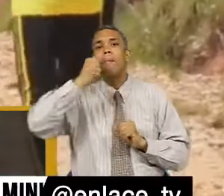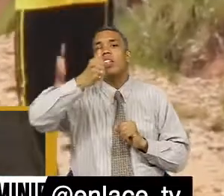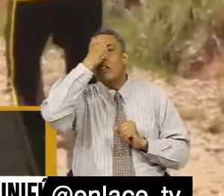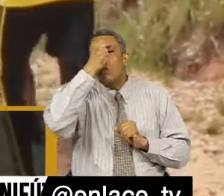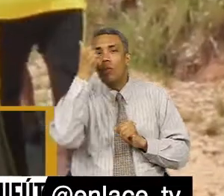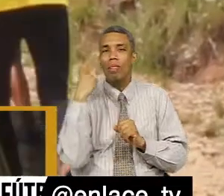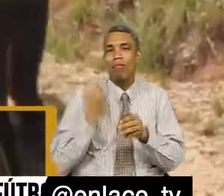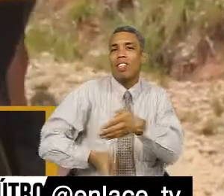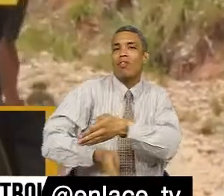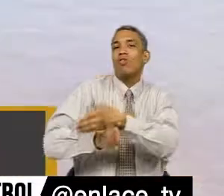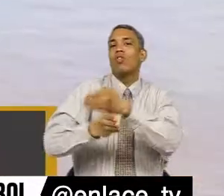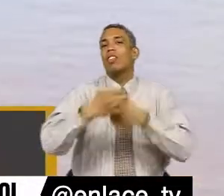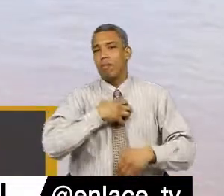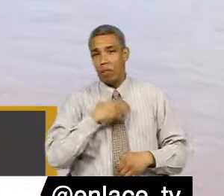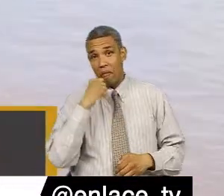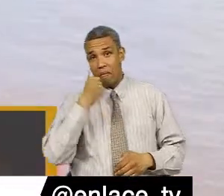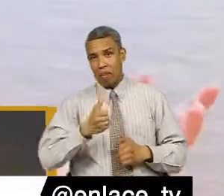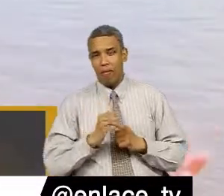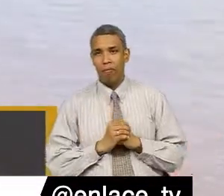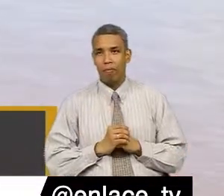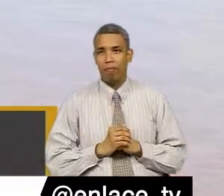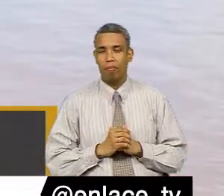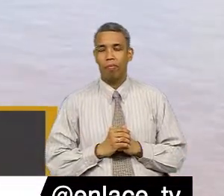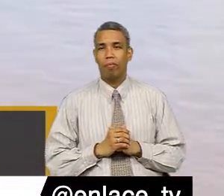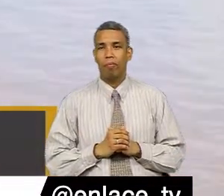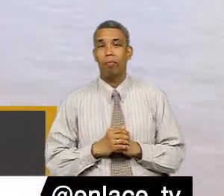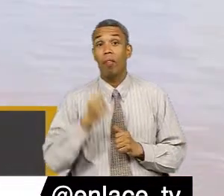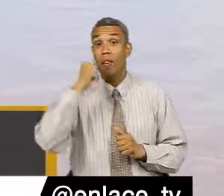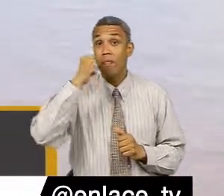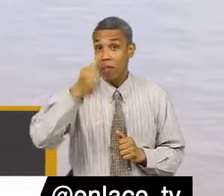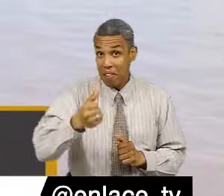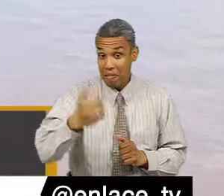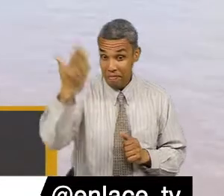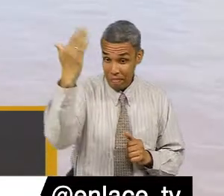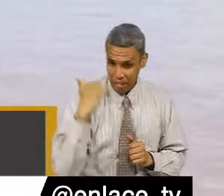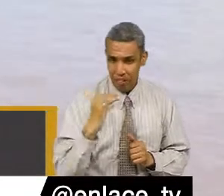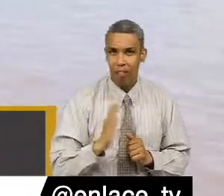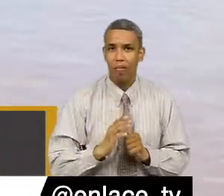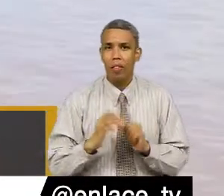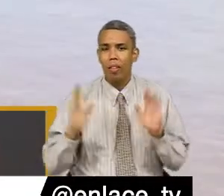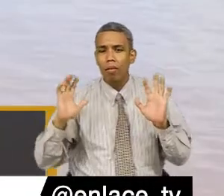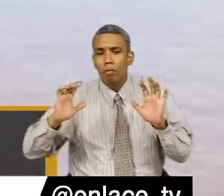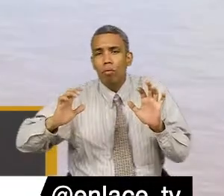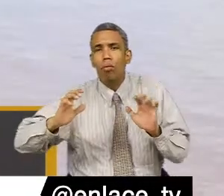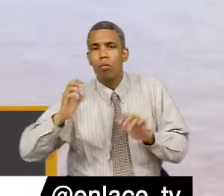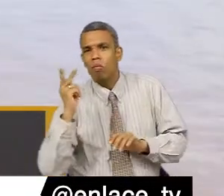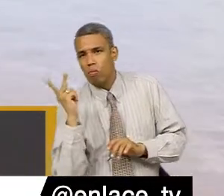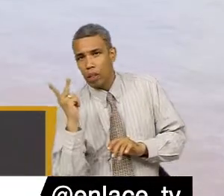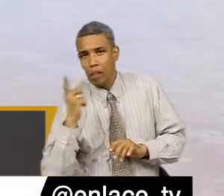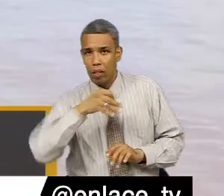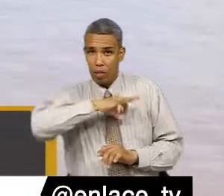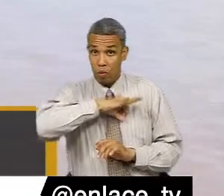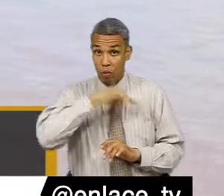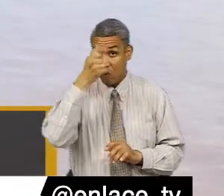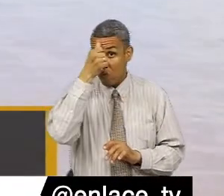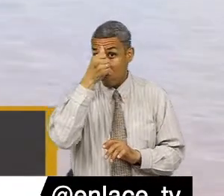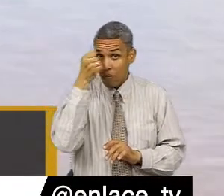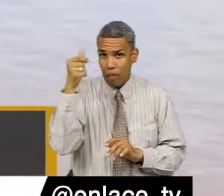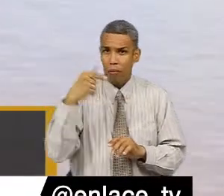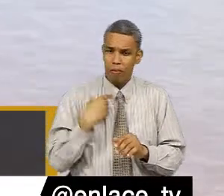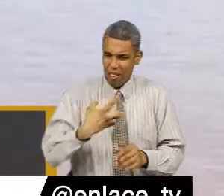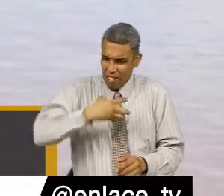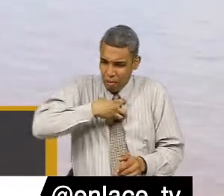San Silvestre. Voy a invitar a todos los barranqueños y barranqueñas para que nos acompañen. A partir de hoy viernes, sábado y domingo estaremos en el Campeonato Nacional